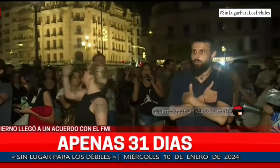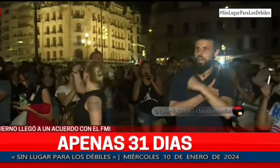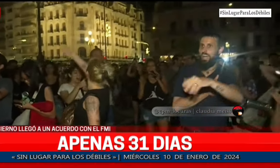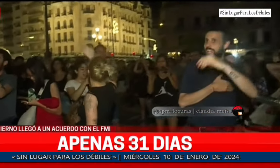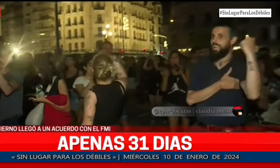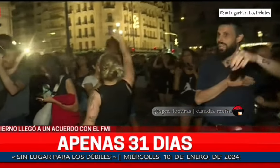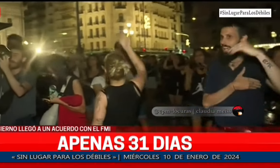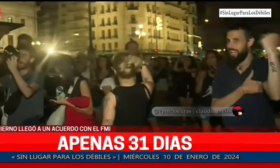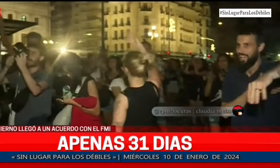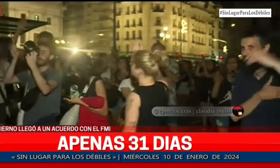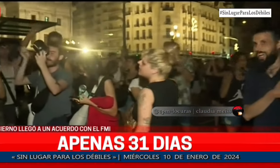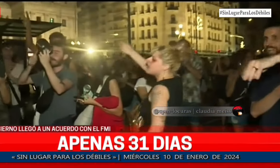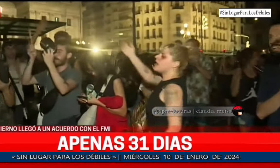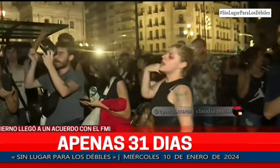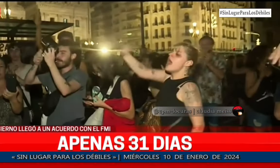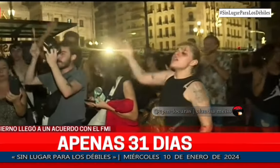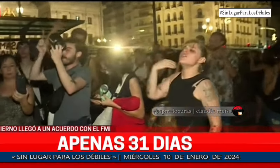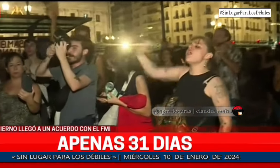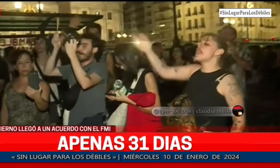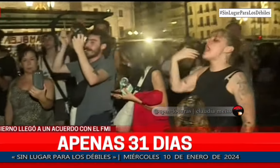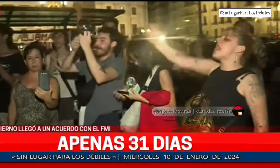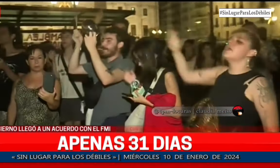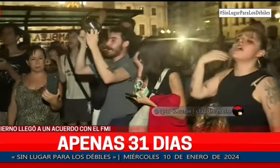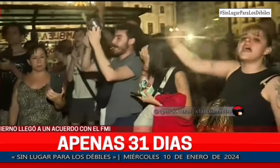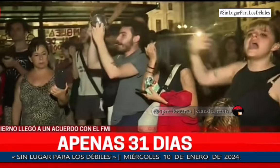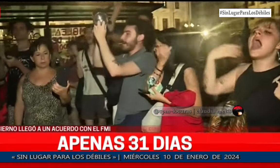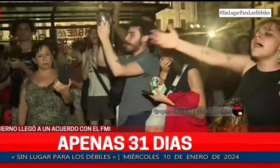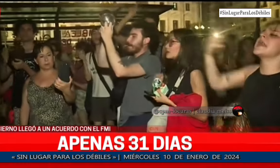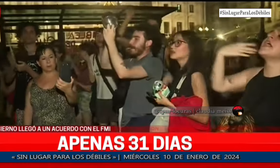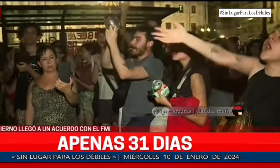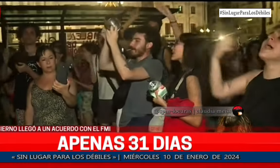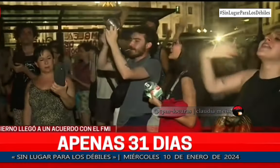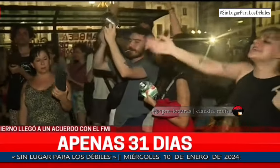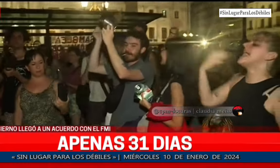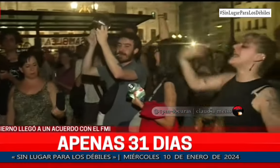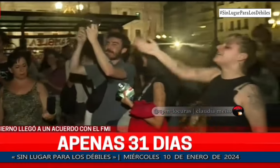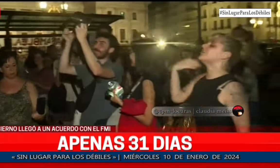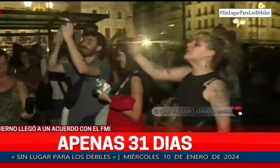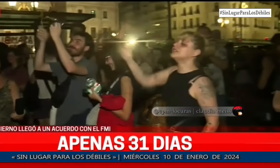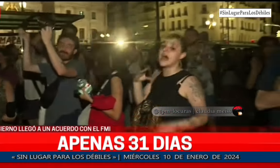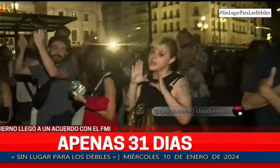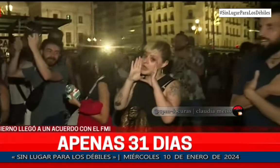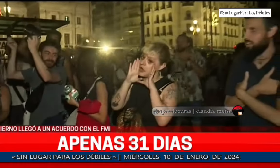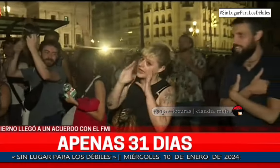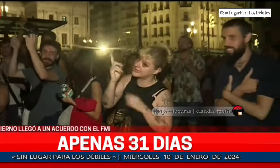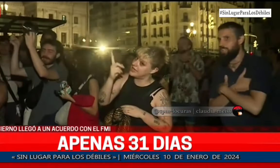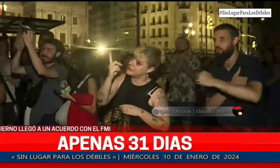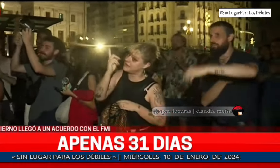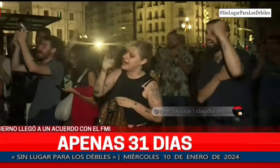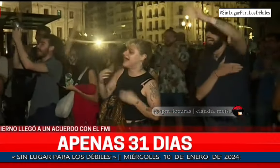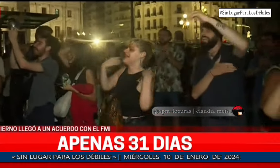Entonces, dense cuenta, muchachos, a la política argentina le digo, por favor, tengan criterio. Criterio,